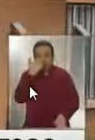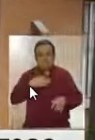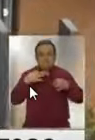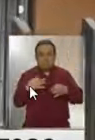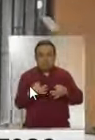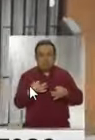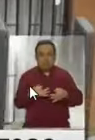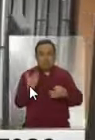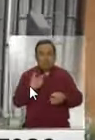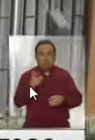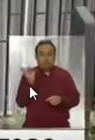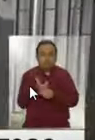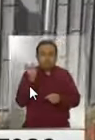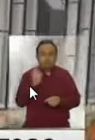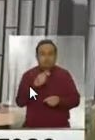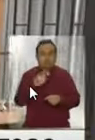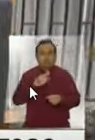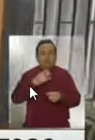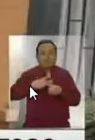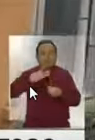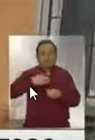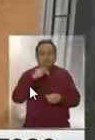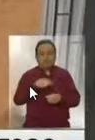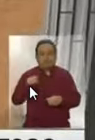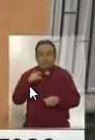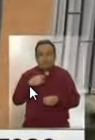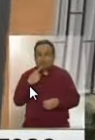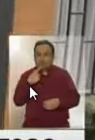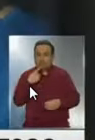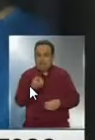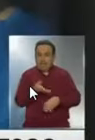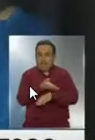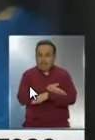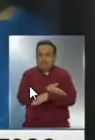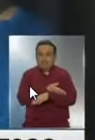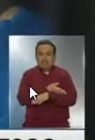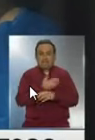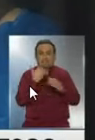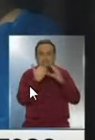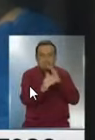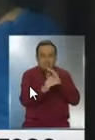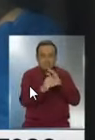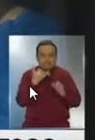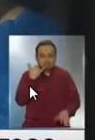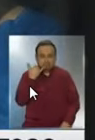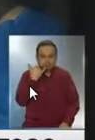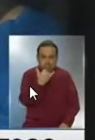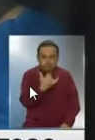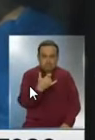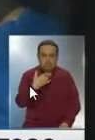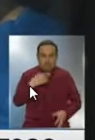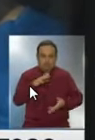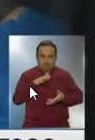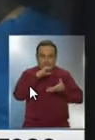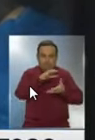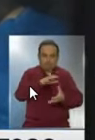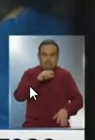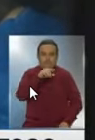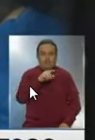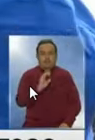para evitar robos a los adultos mayores. El personal se comunica antes del despacho con la persona a la que le hará llegar los